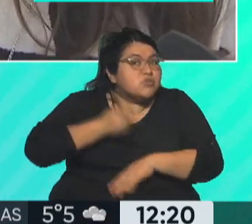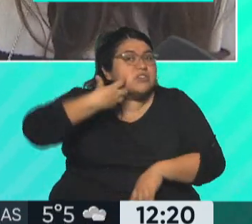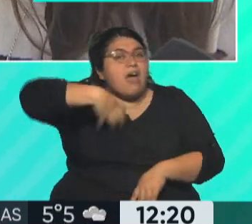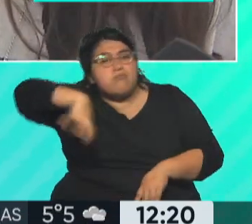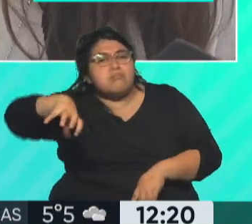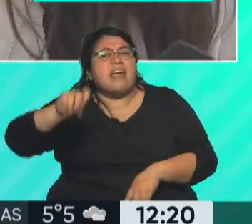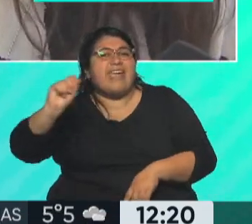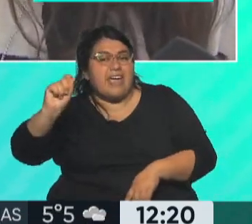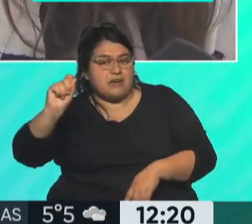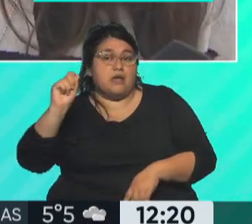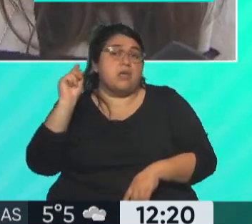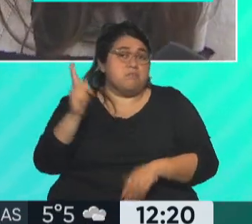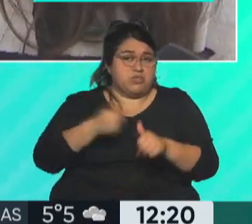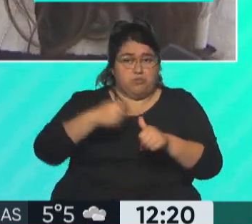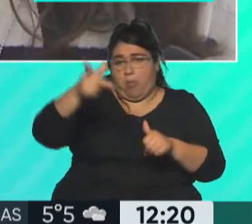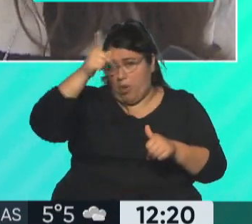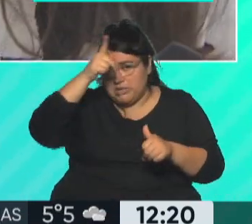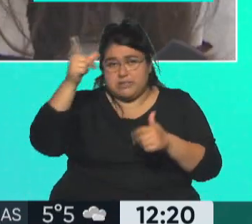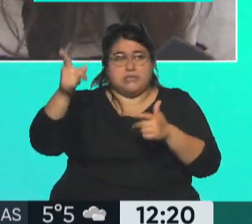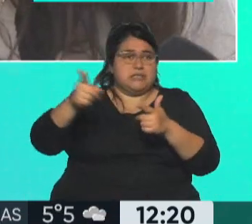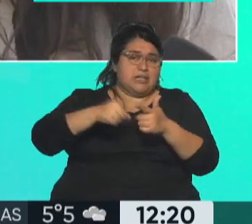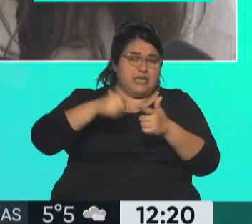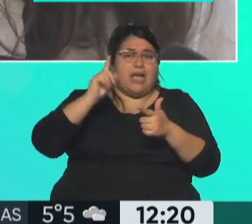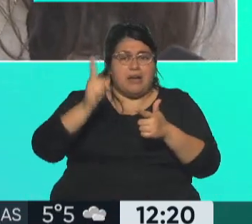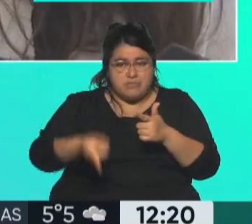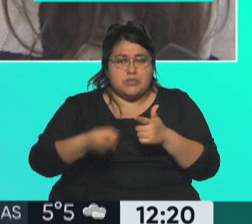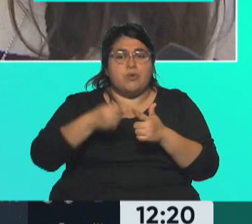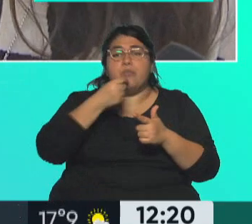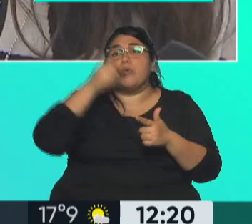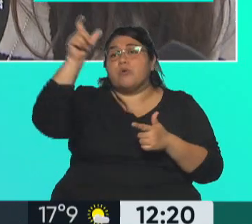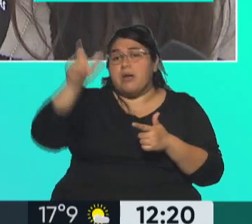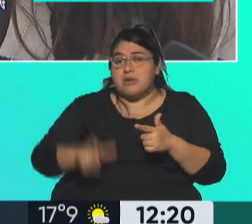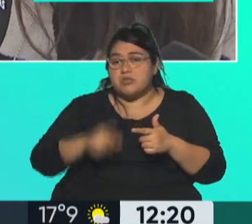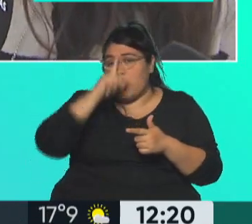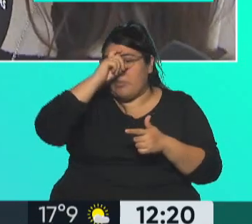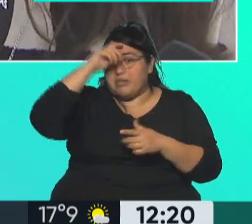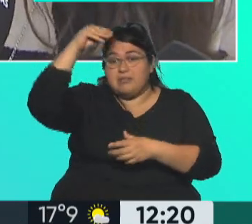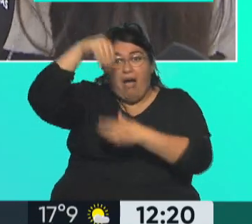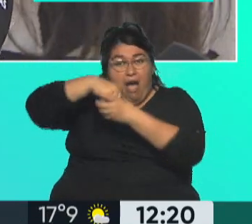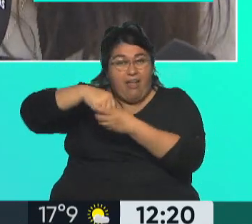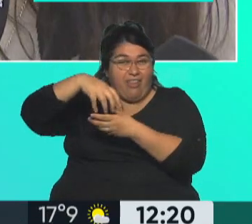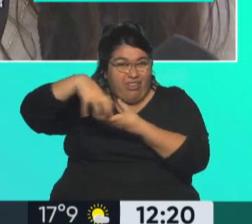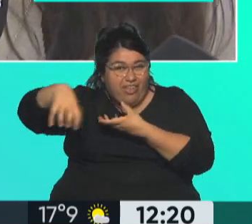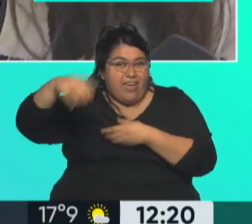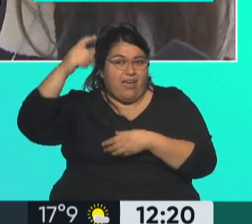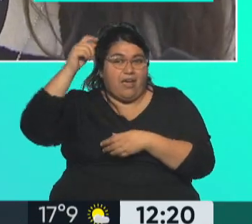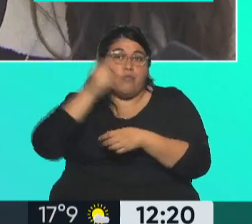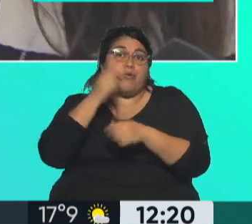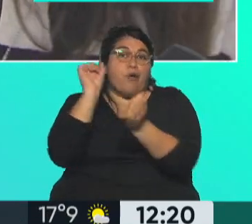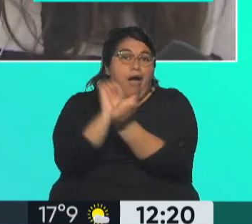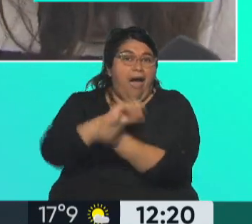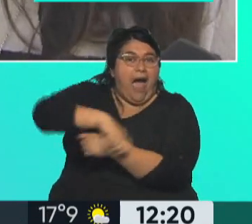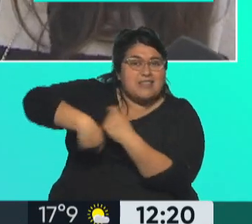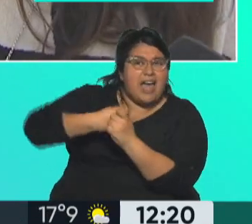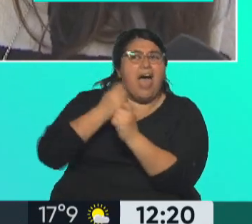Estado desde sus fuerzas policiales, el Estado desde, por ejemplo, una persona que está en un hospital monovalente, que esté atada, digamos, lo que te marca